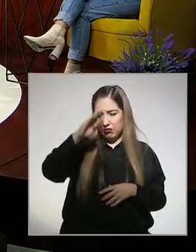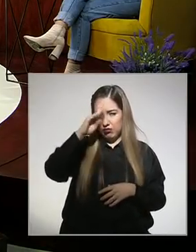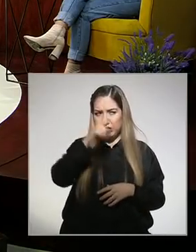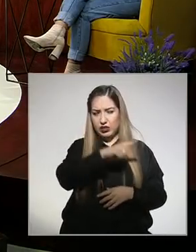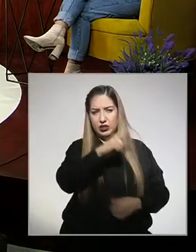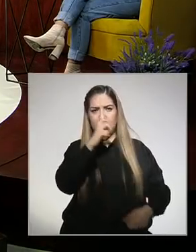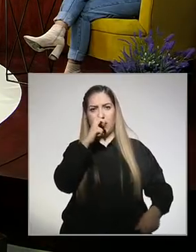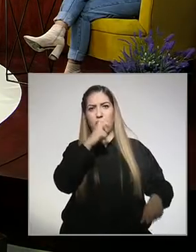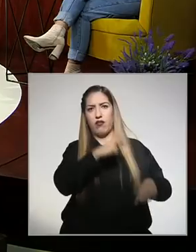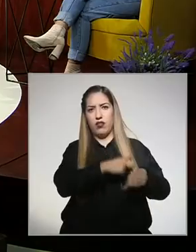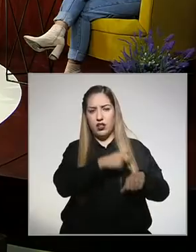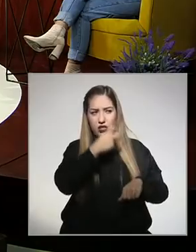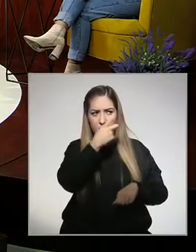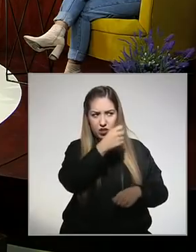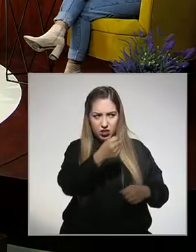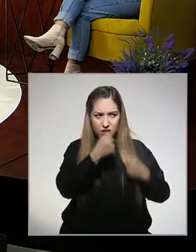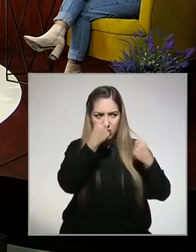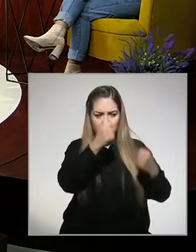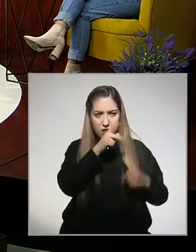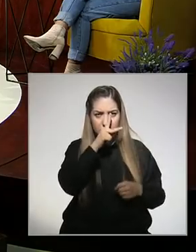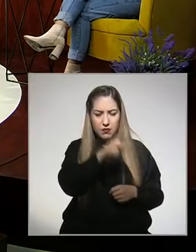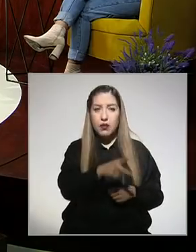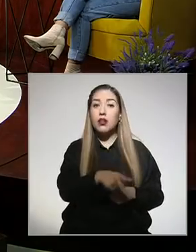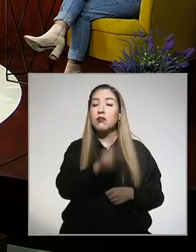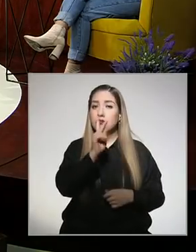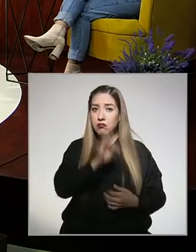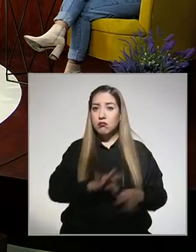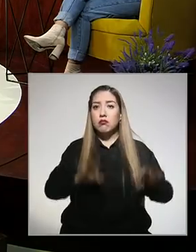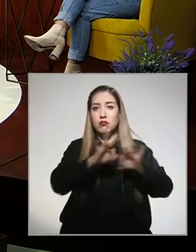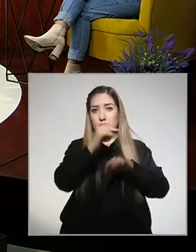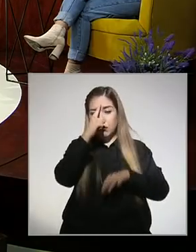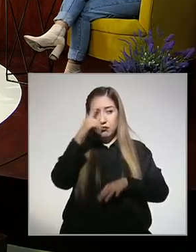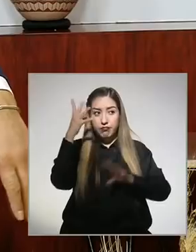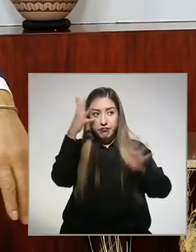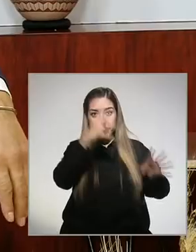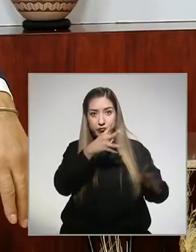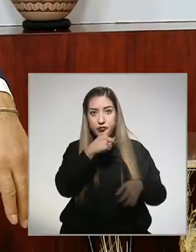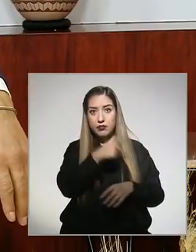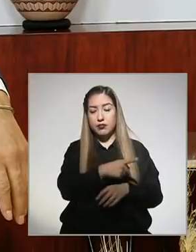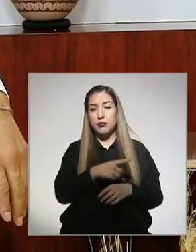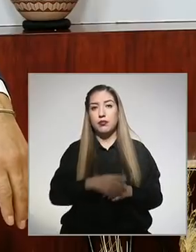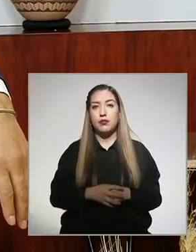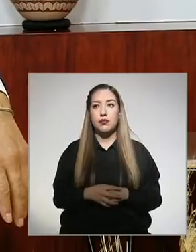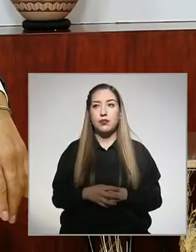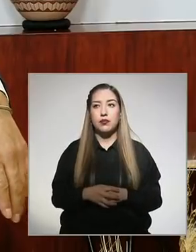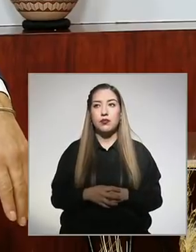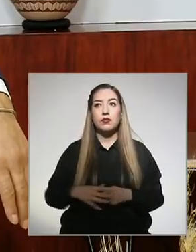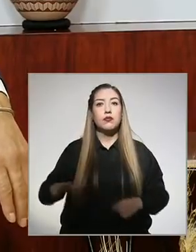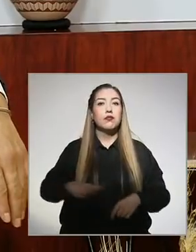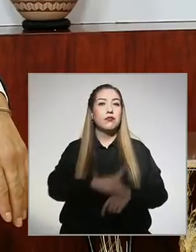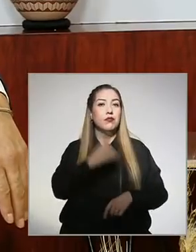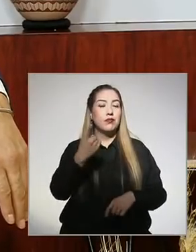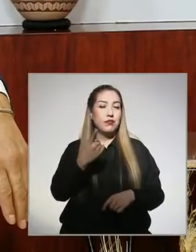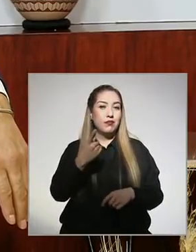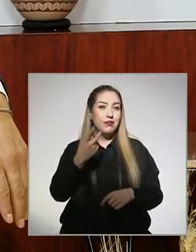es aplicable para llamar justamente la atención, y qué bueno que le llamó la atención para que justamente